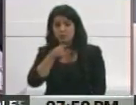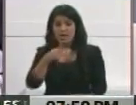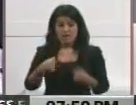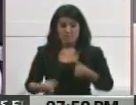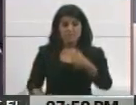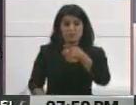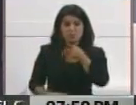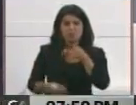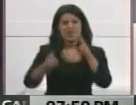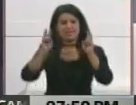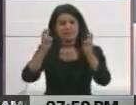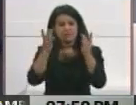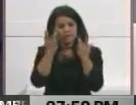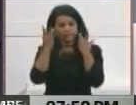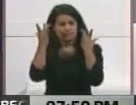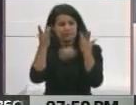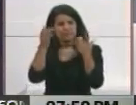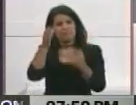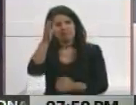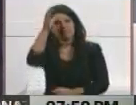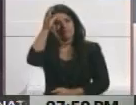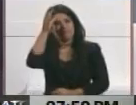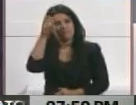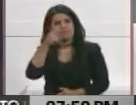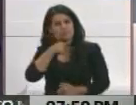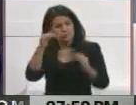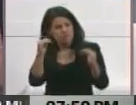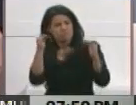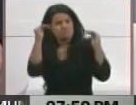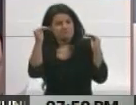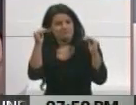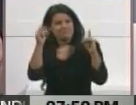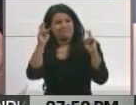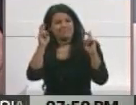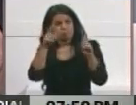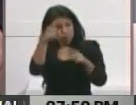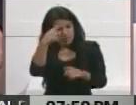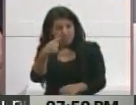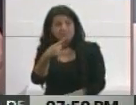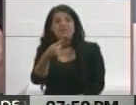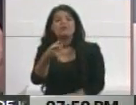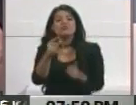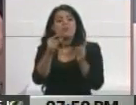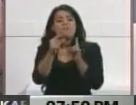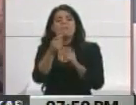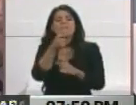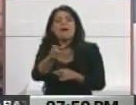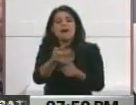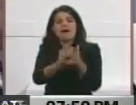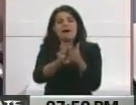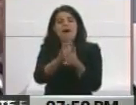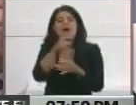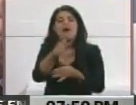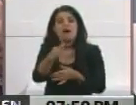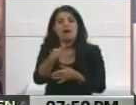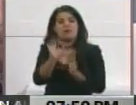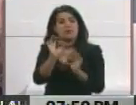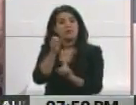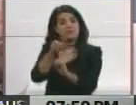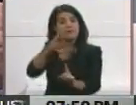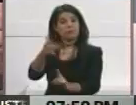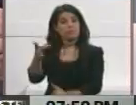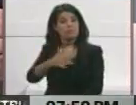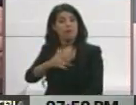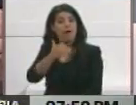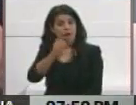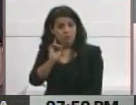intelectual el tema humanista sabemos que las palabras tienen una significación especial cuando se produce la toma